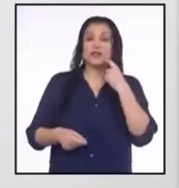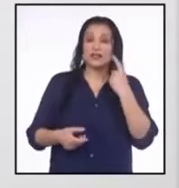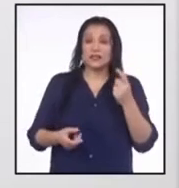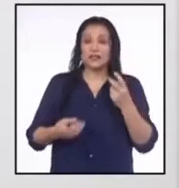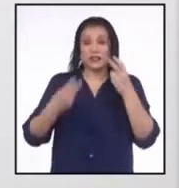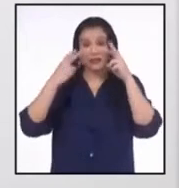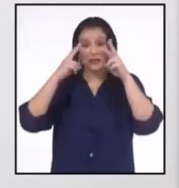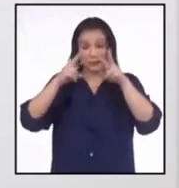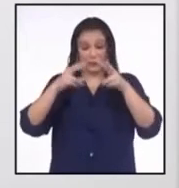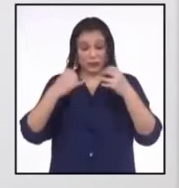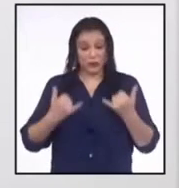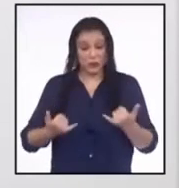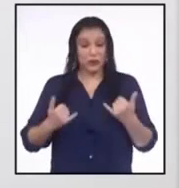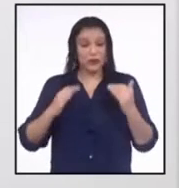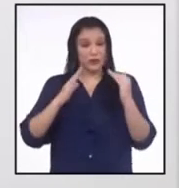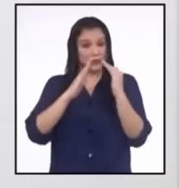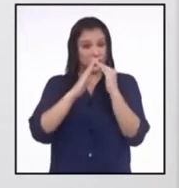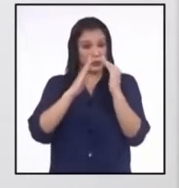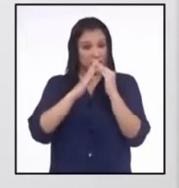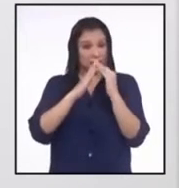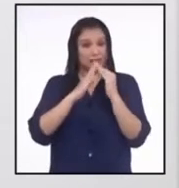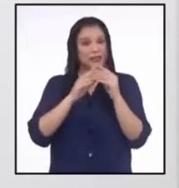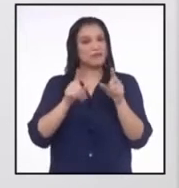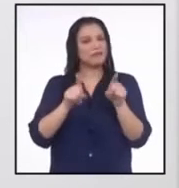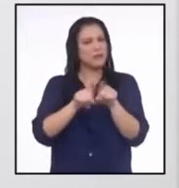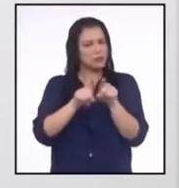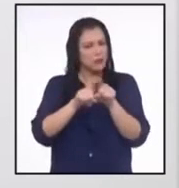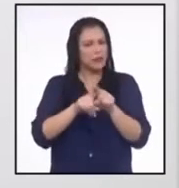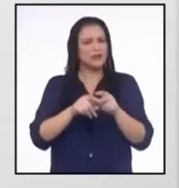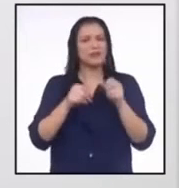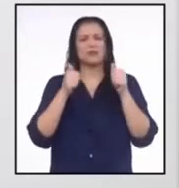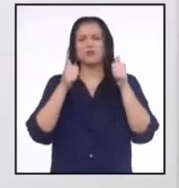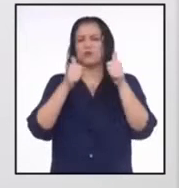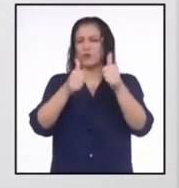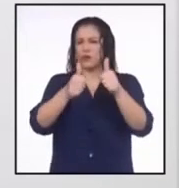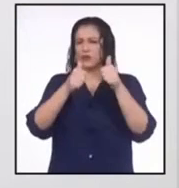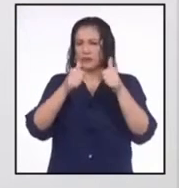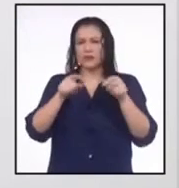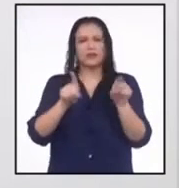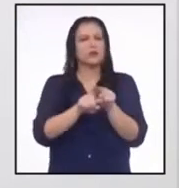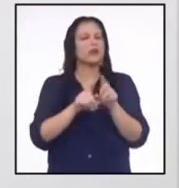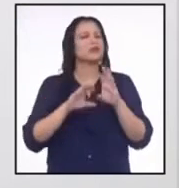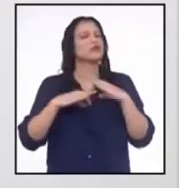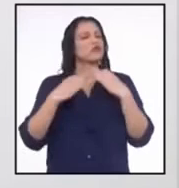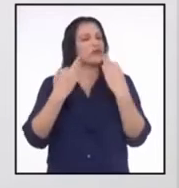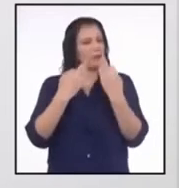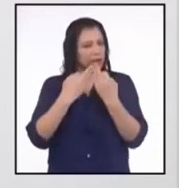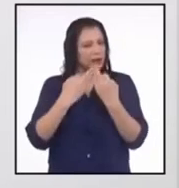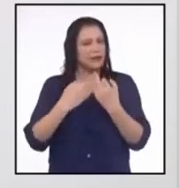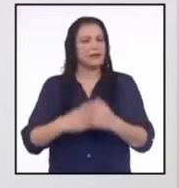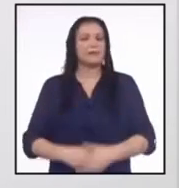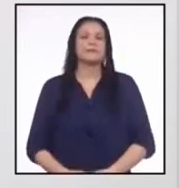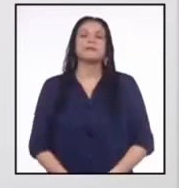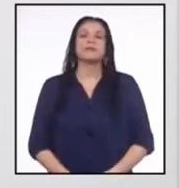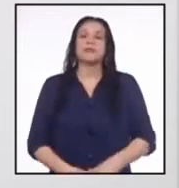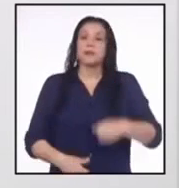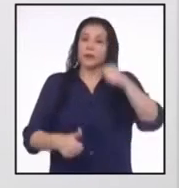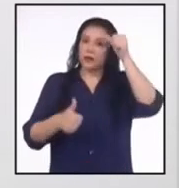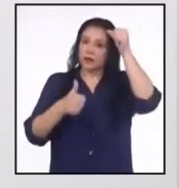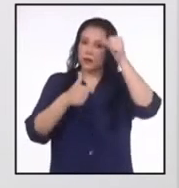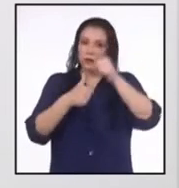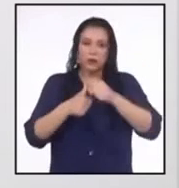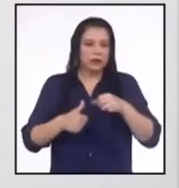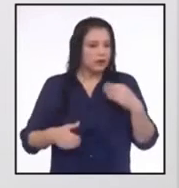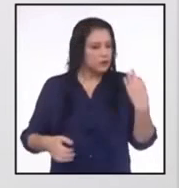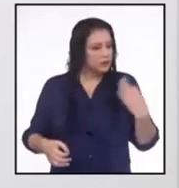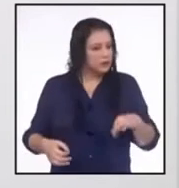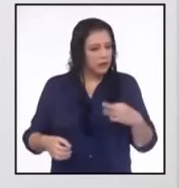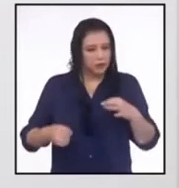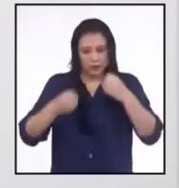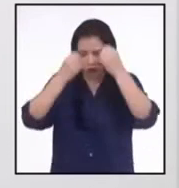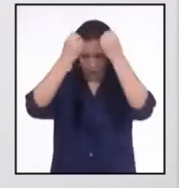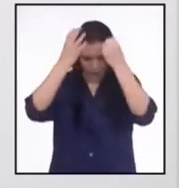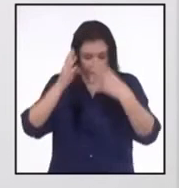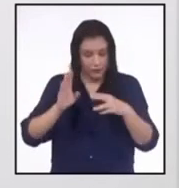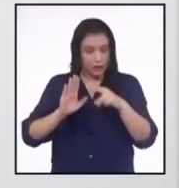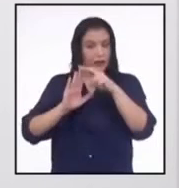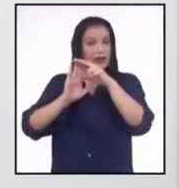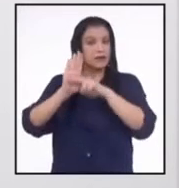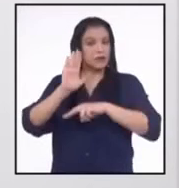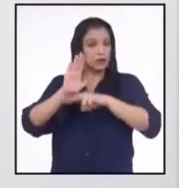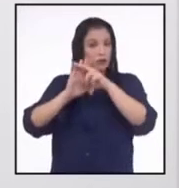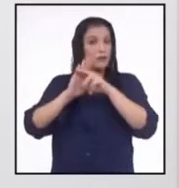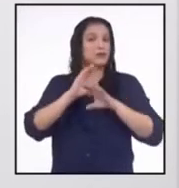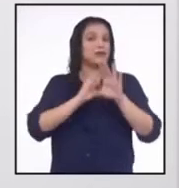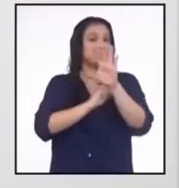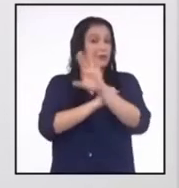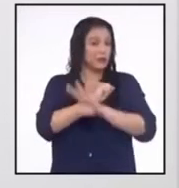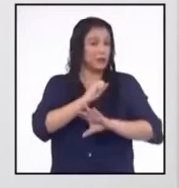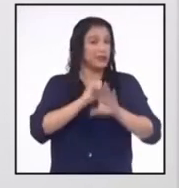que nos están viendo desde su casa también lo estén, al igual que sus familias. Recuerden siempre cumplir las medidas sanitarias y